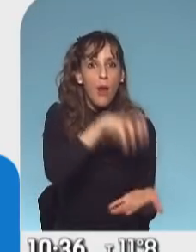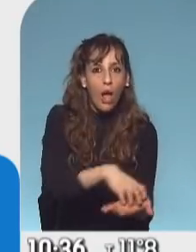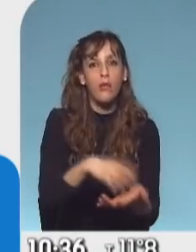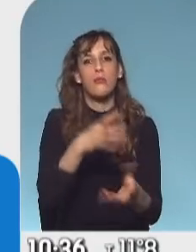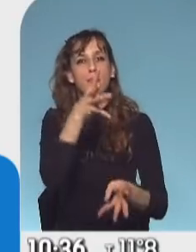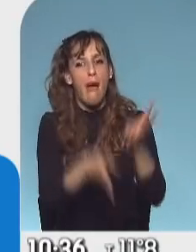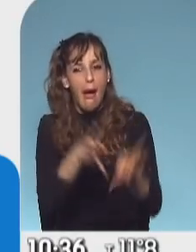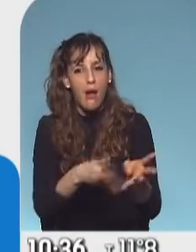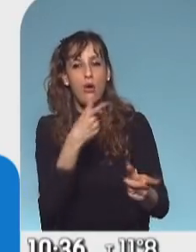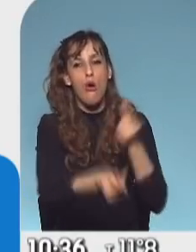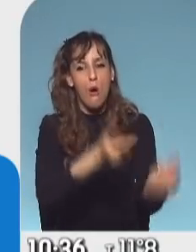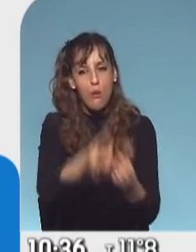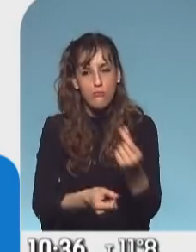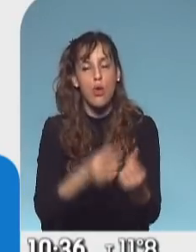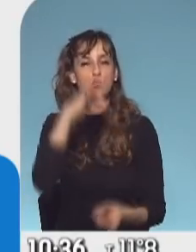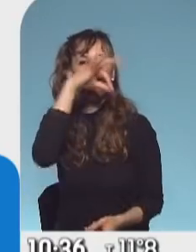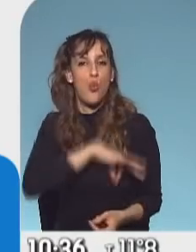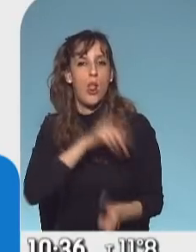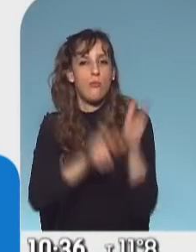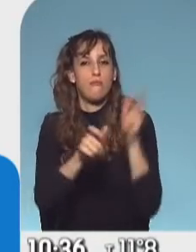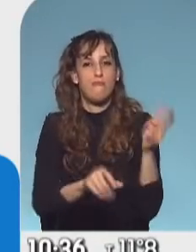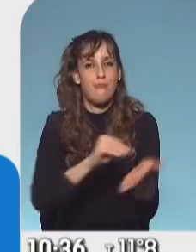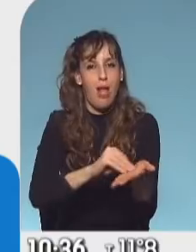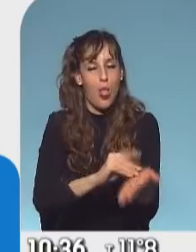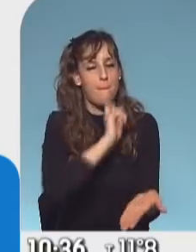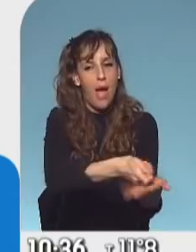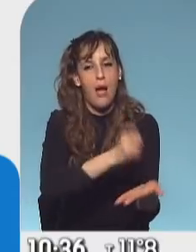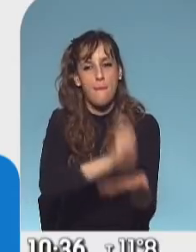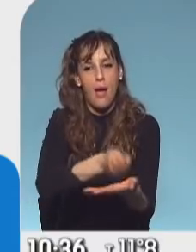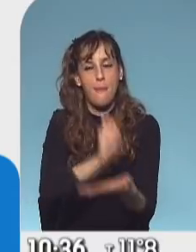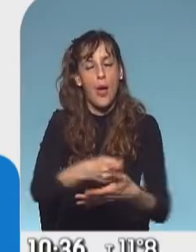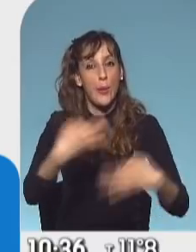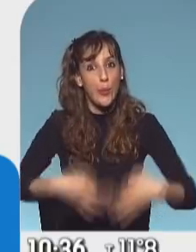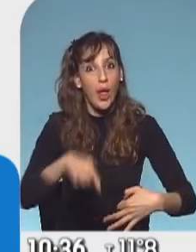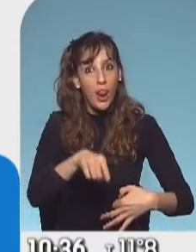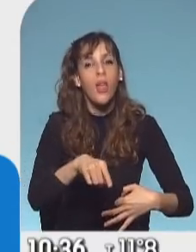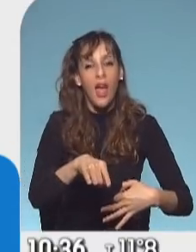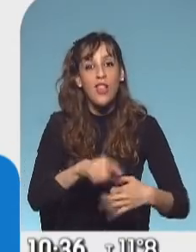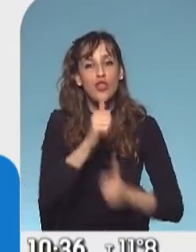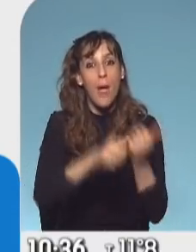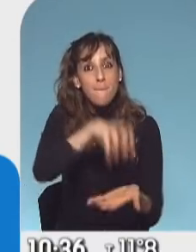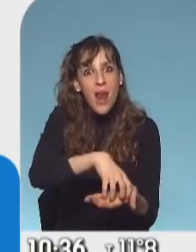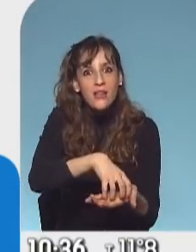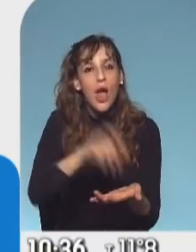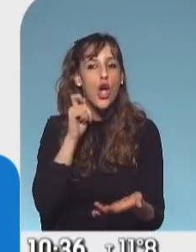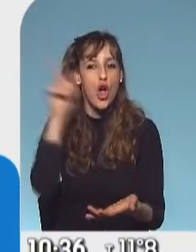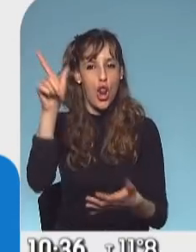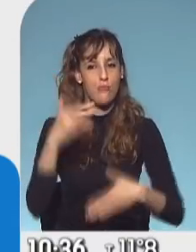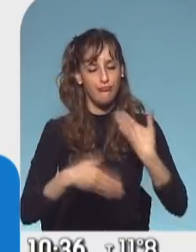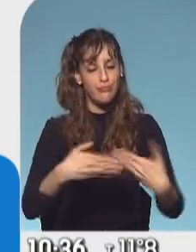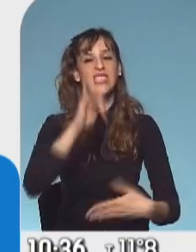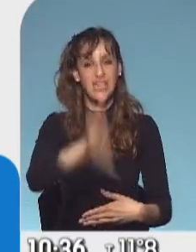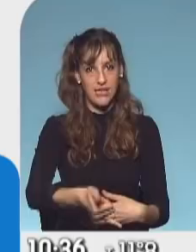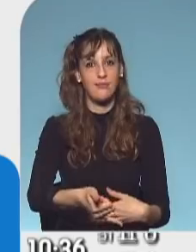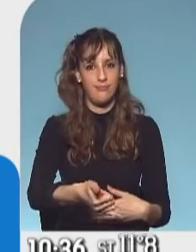maquinarias, en pagarle al personal para que haga trabajar todo eso, esa empresa ahí tiene sus verdaderos